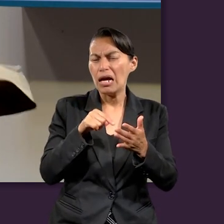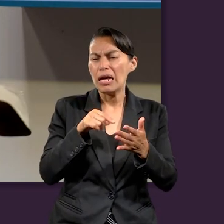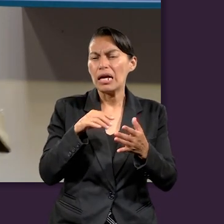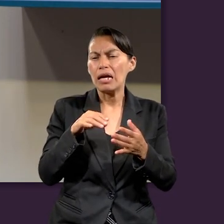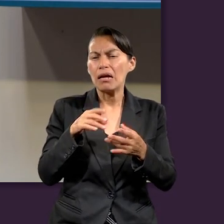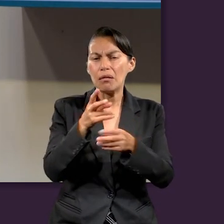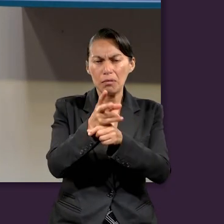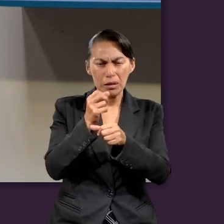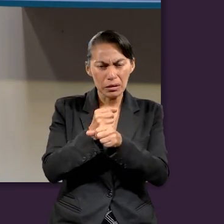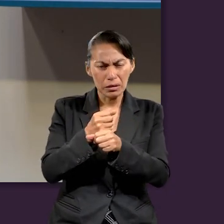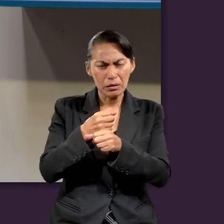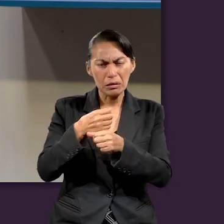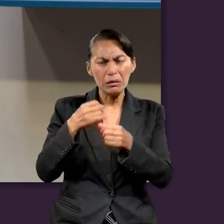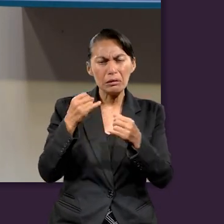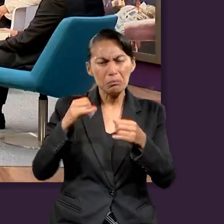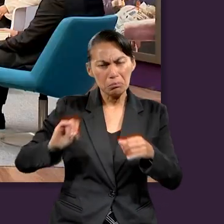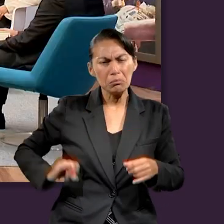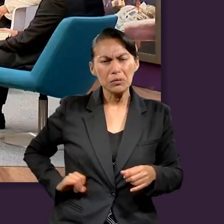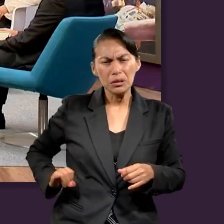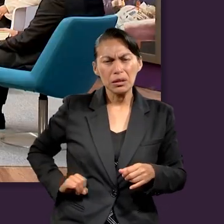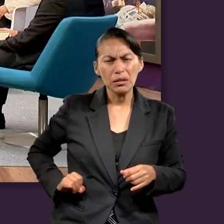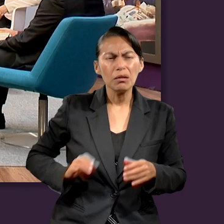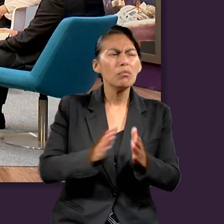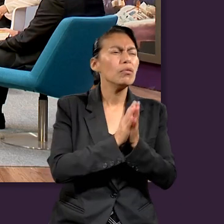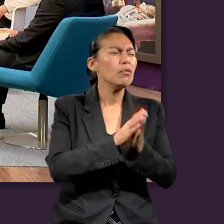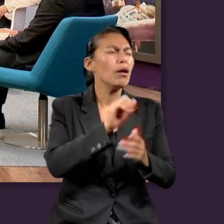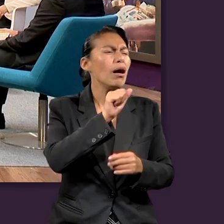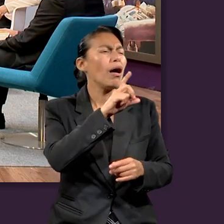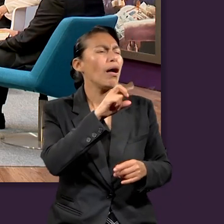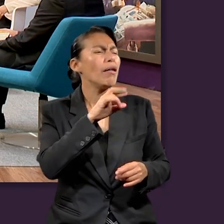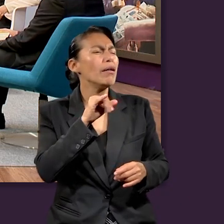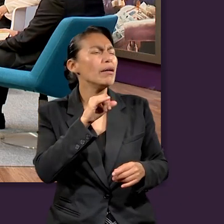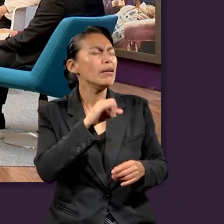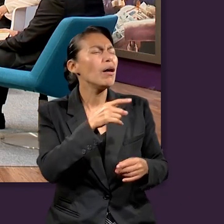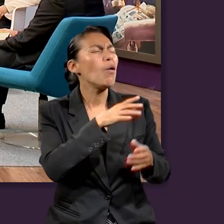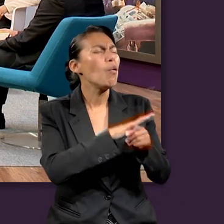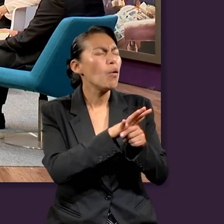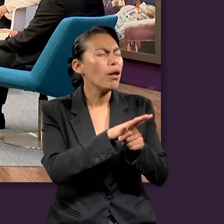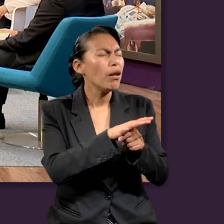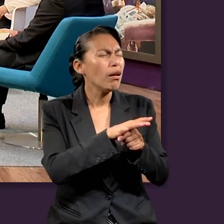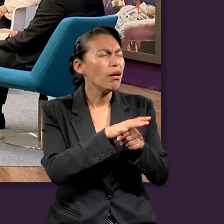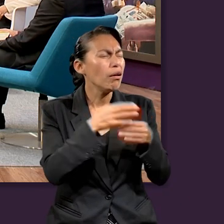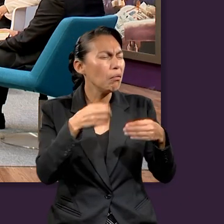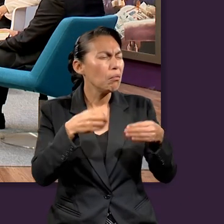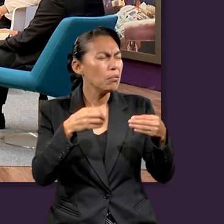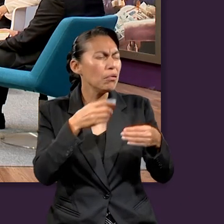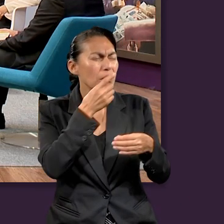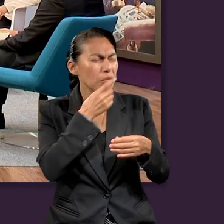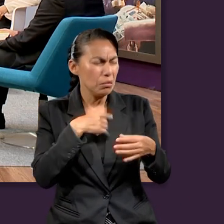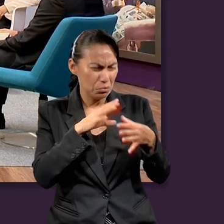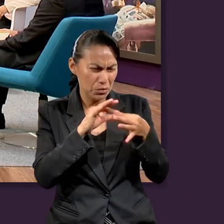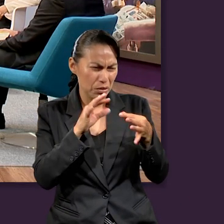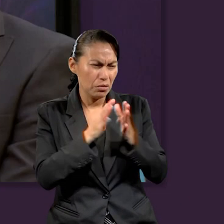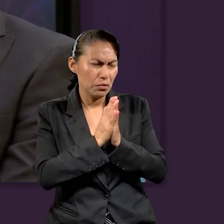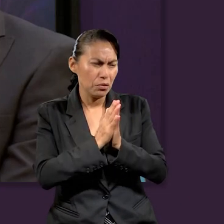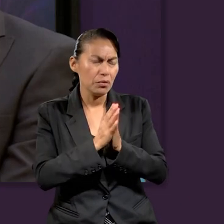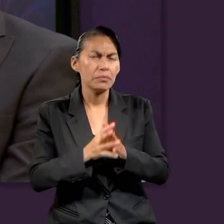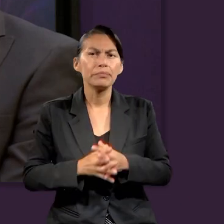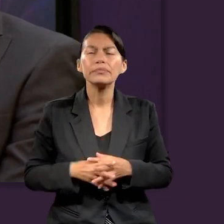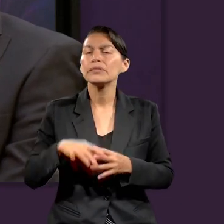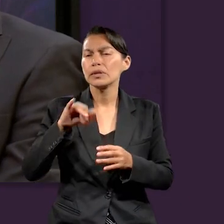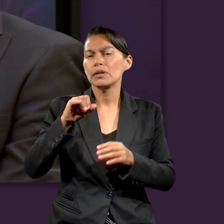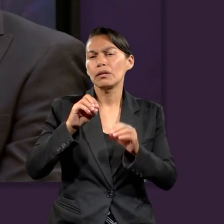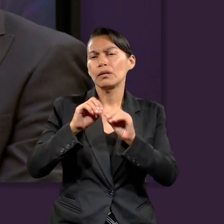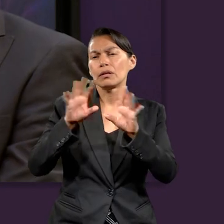la tomemos. André, ¿nos puedes hablar un poquito acerca de esta invitación, de este compromiso? Claro que sí. Si nos damos